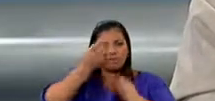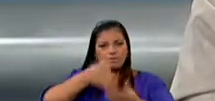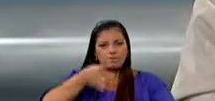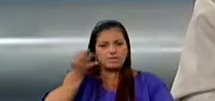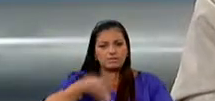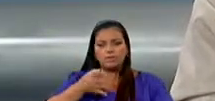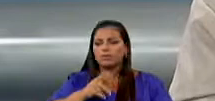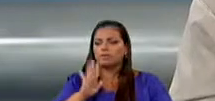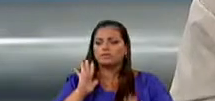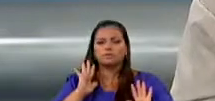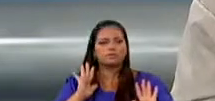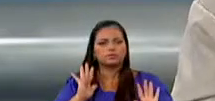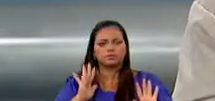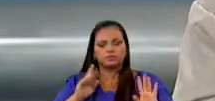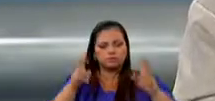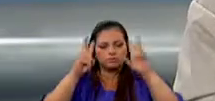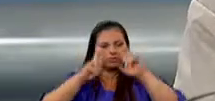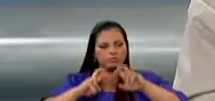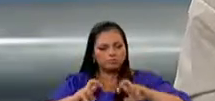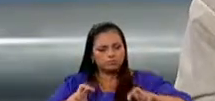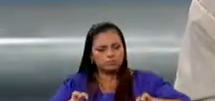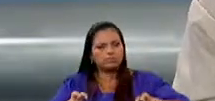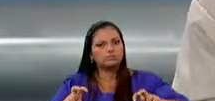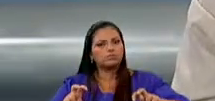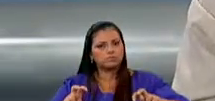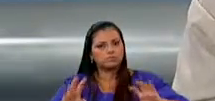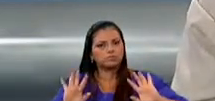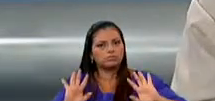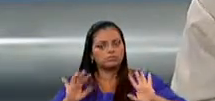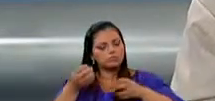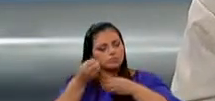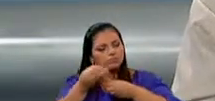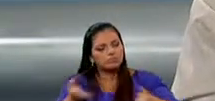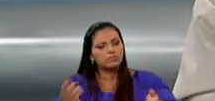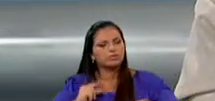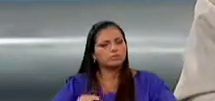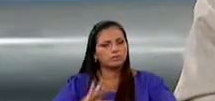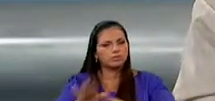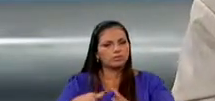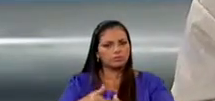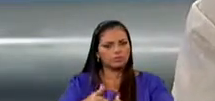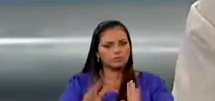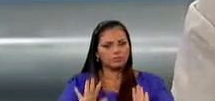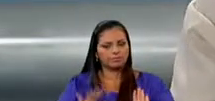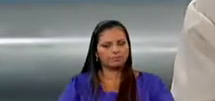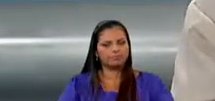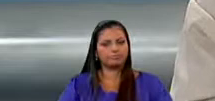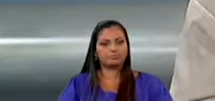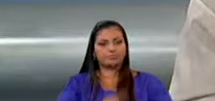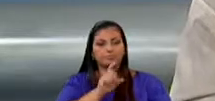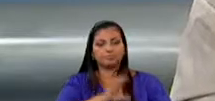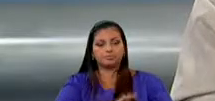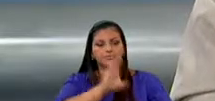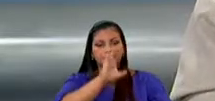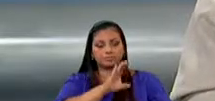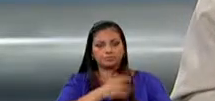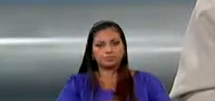son las únicas que van a determinar cómo fue. Dicen quienes me informaron de ahí del plantel que la